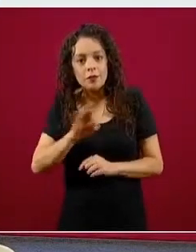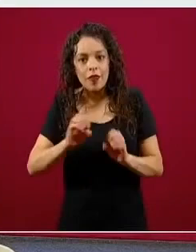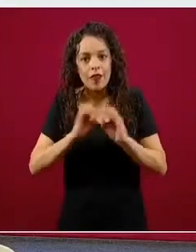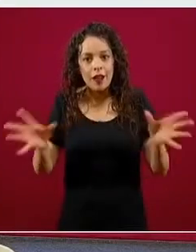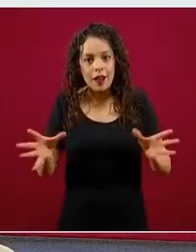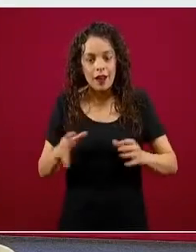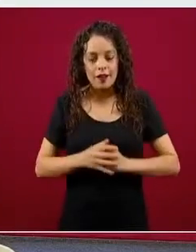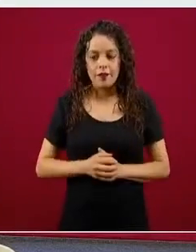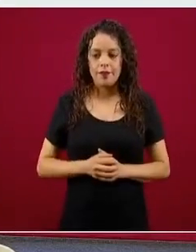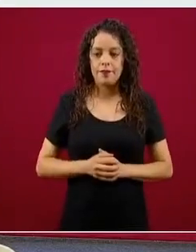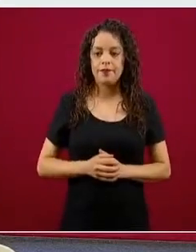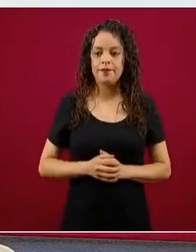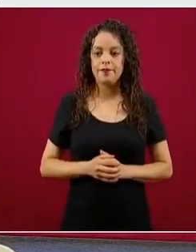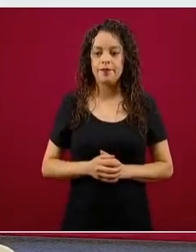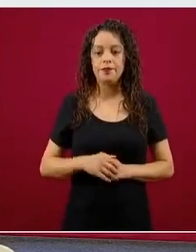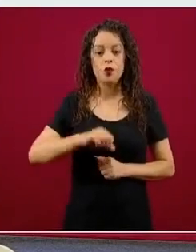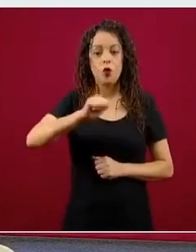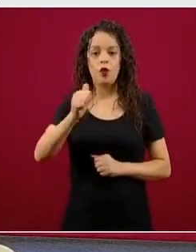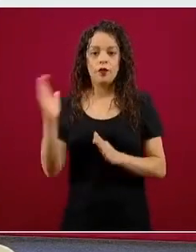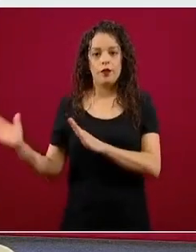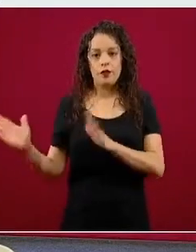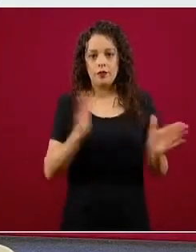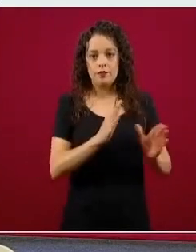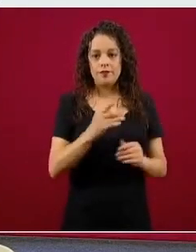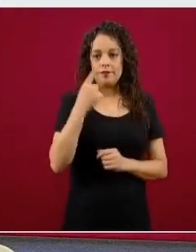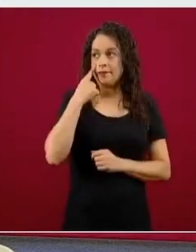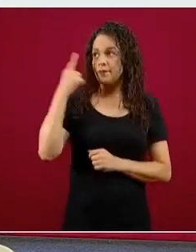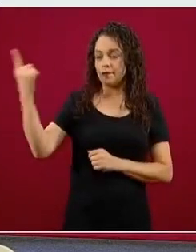vamos a superponer. Veamos la siguiente.